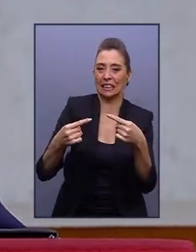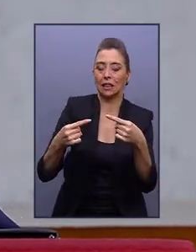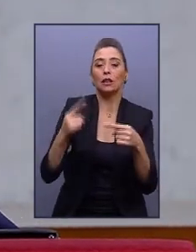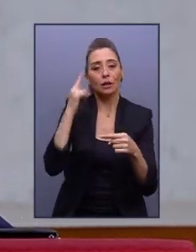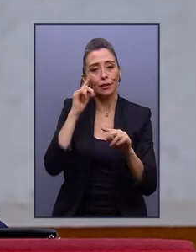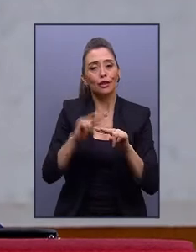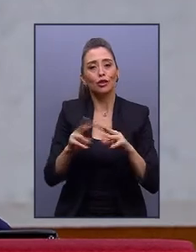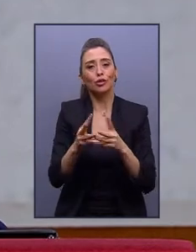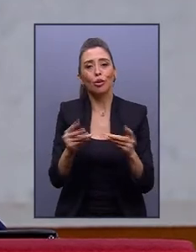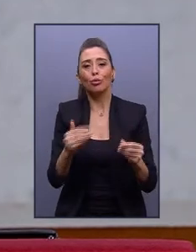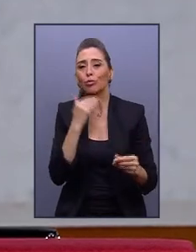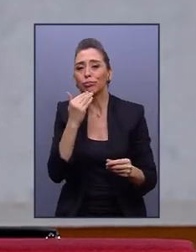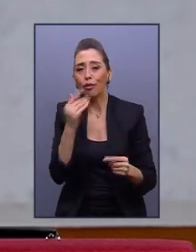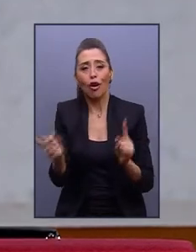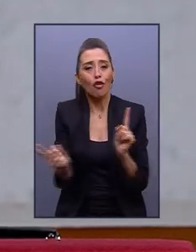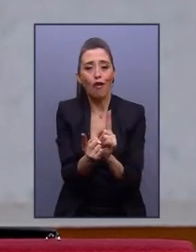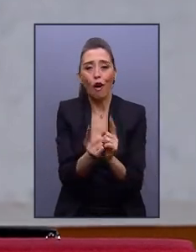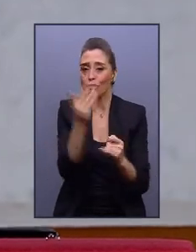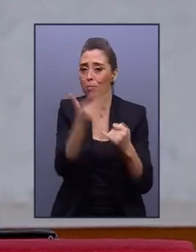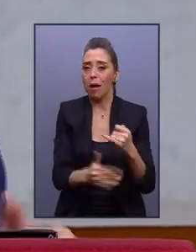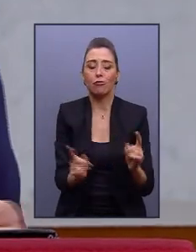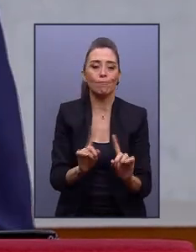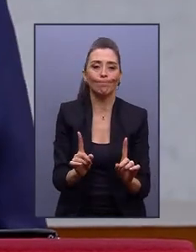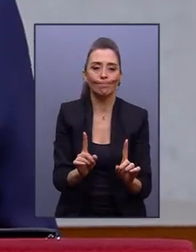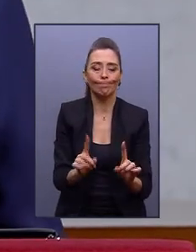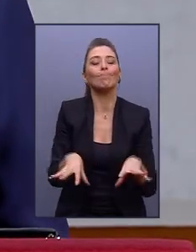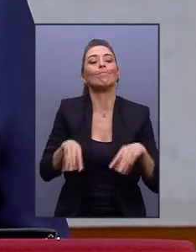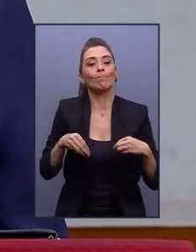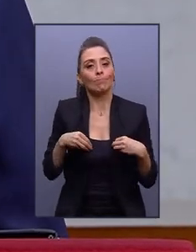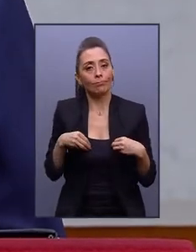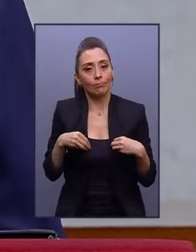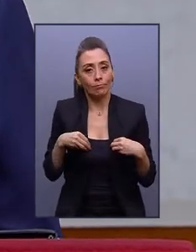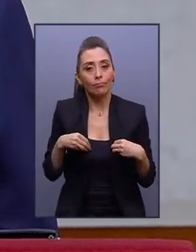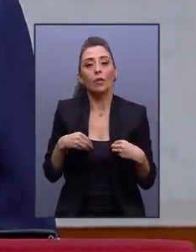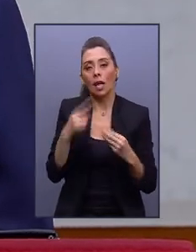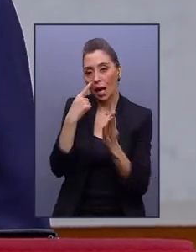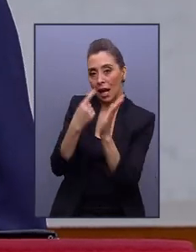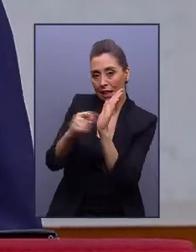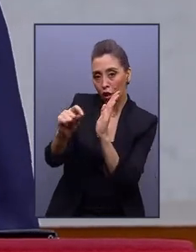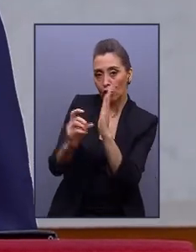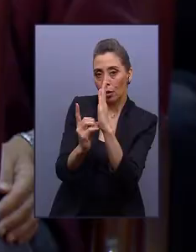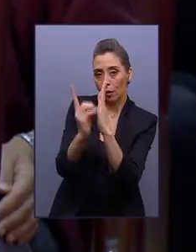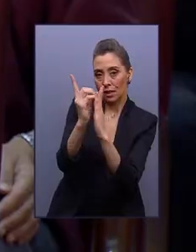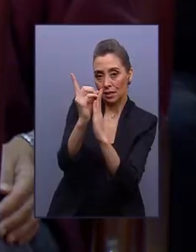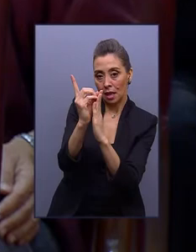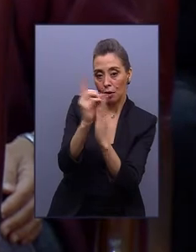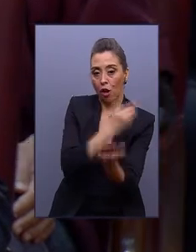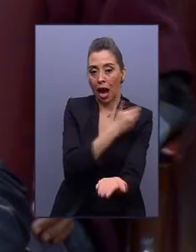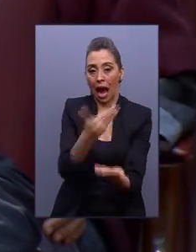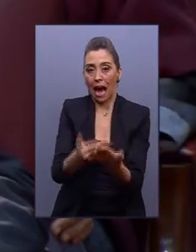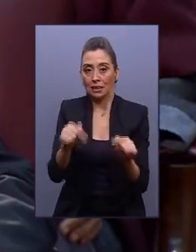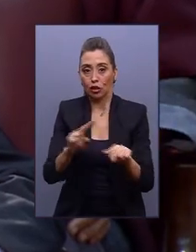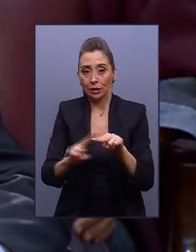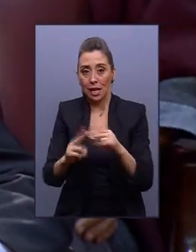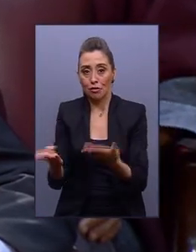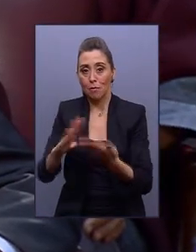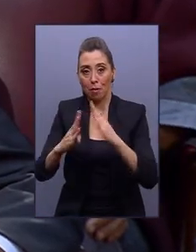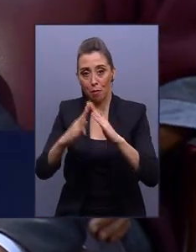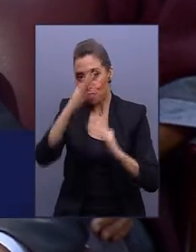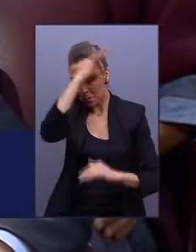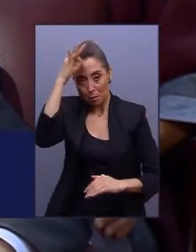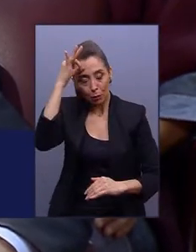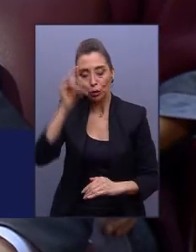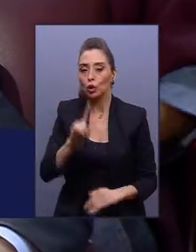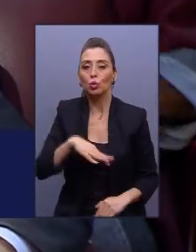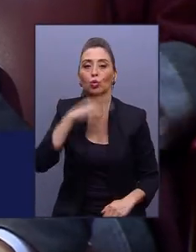medidas parciales ni en el corto plazo. Debemos asumir que las medidas de reconocimiento y desarrollo aplicadas hasta ahora han sido insuficientes.